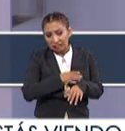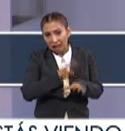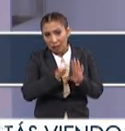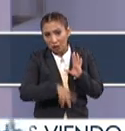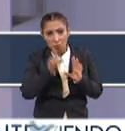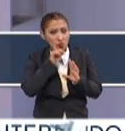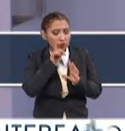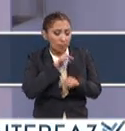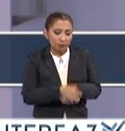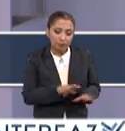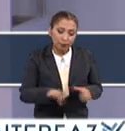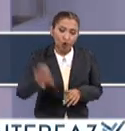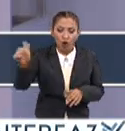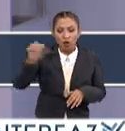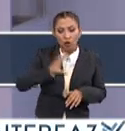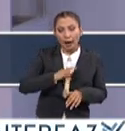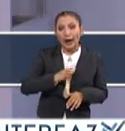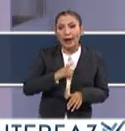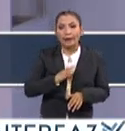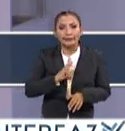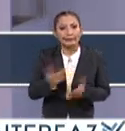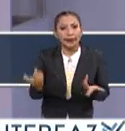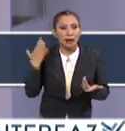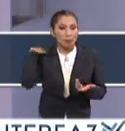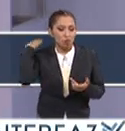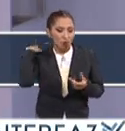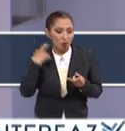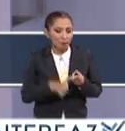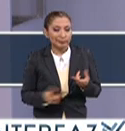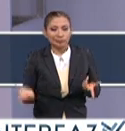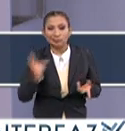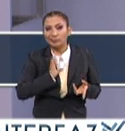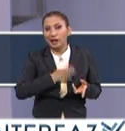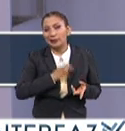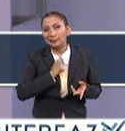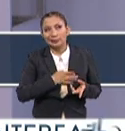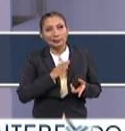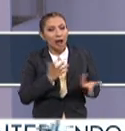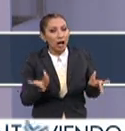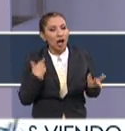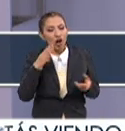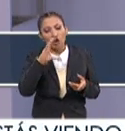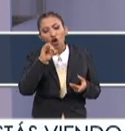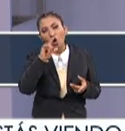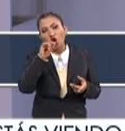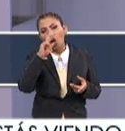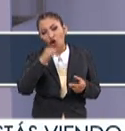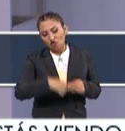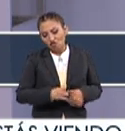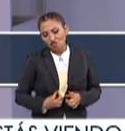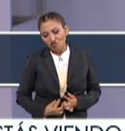cáncer. Ahora, hay otros cánceres, el cáncer pulmonar, cáncer de colon,